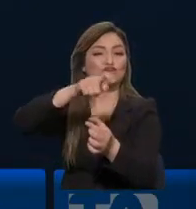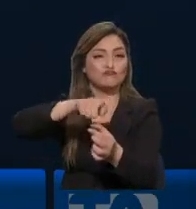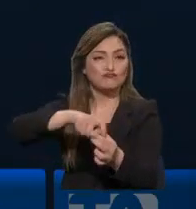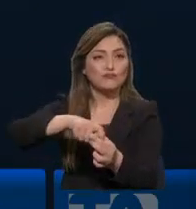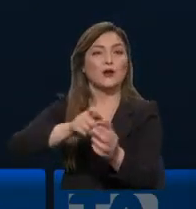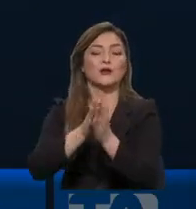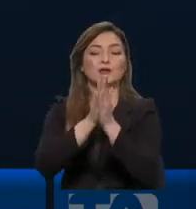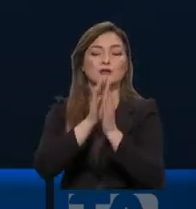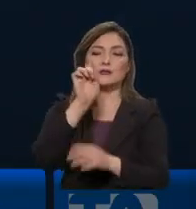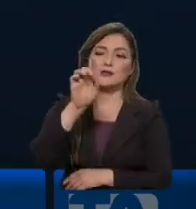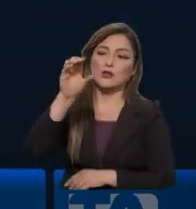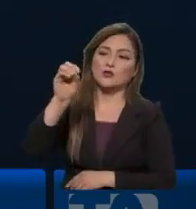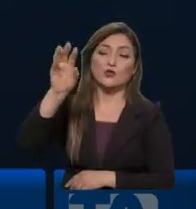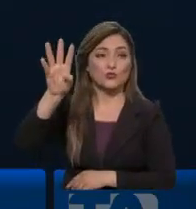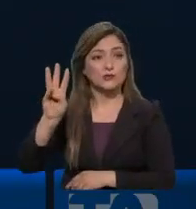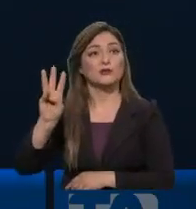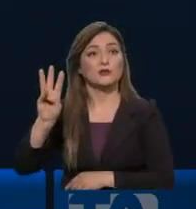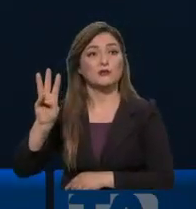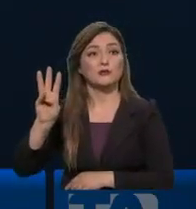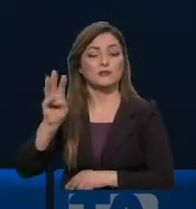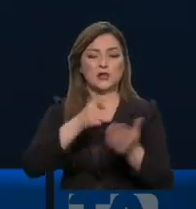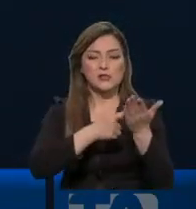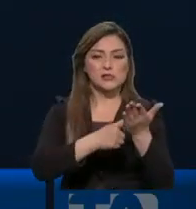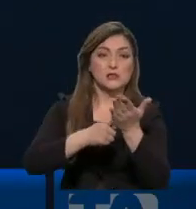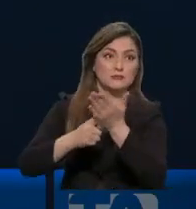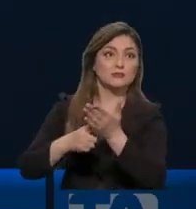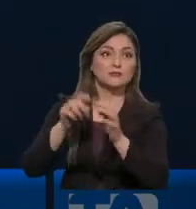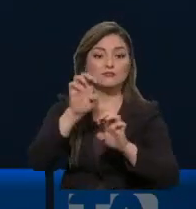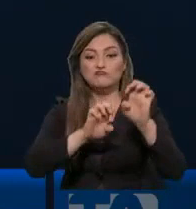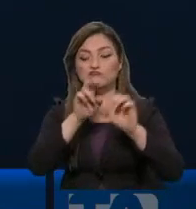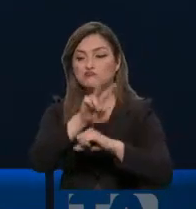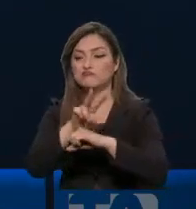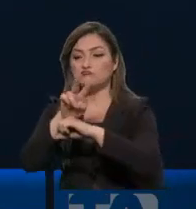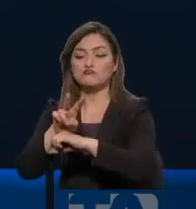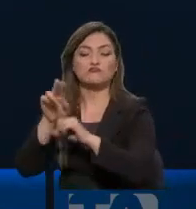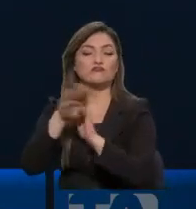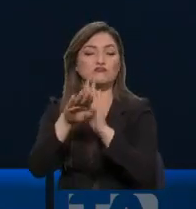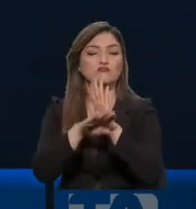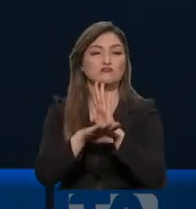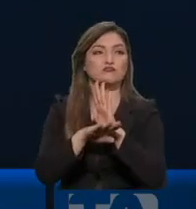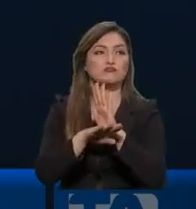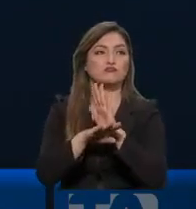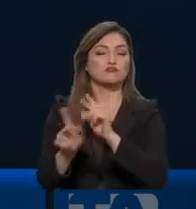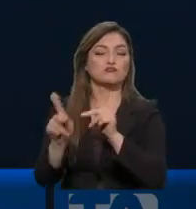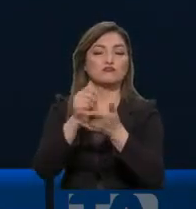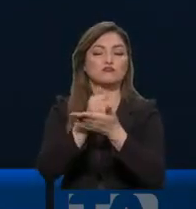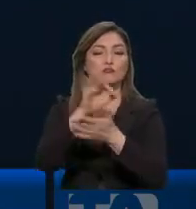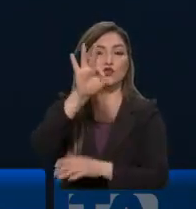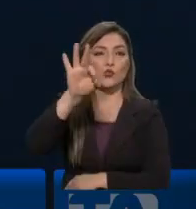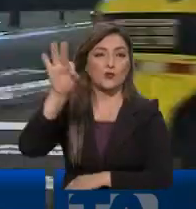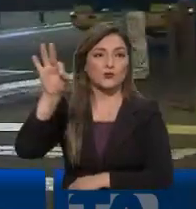la solicitud de 106, sin embargo, ya al hacer el análisis, el check, y de este listado únicamente entran al plan piloto